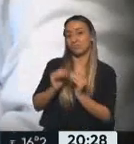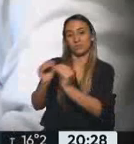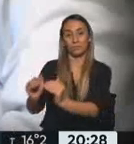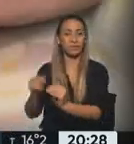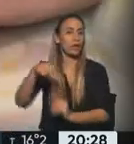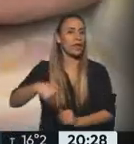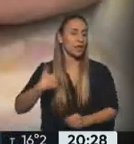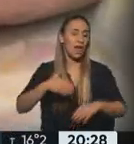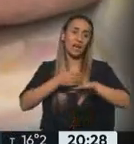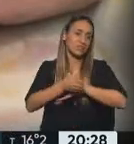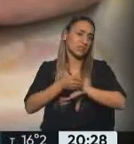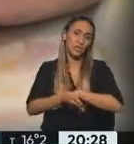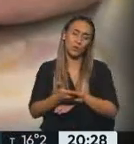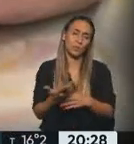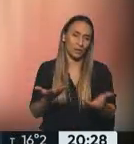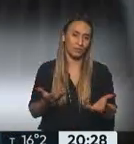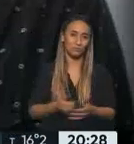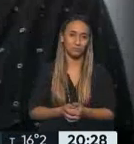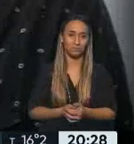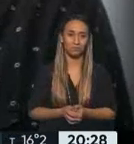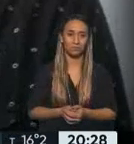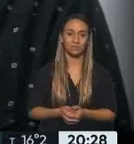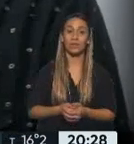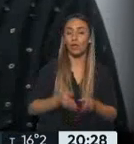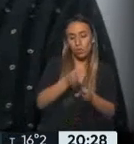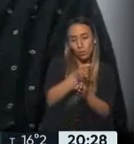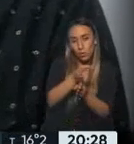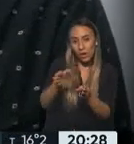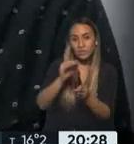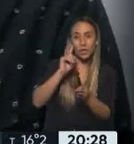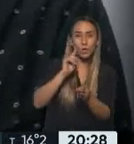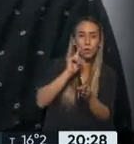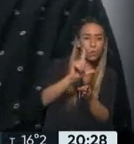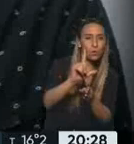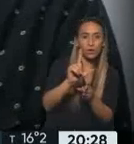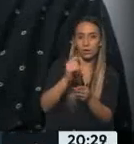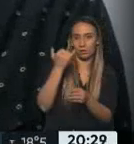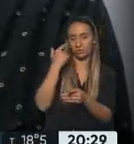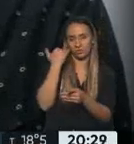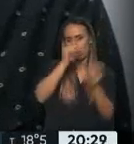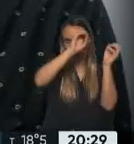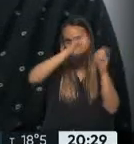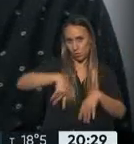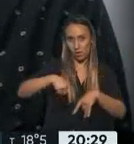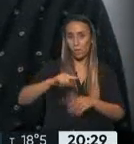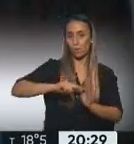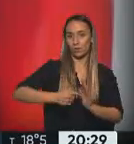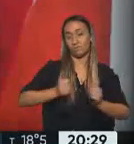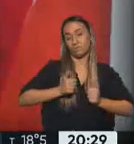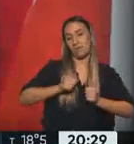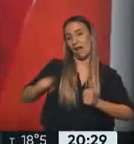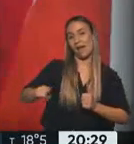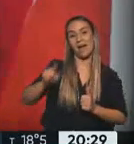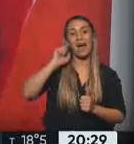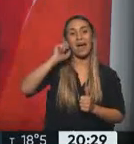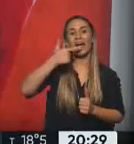accesible para los argentinos, básicamente. Los primeros días de julio ya nos instalamos acá en Buenos Aires esperando a Gaspar. Si